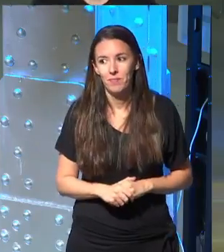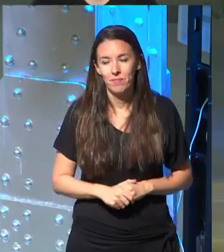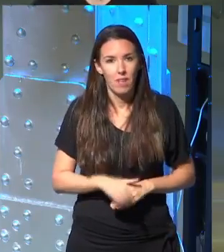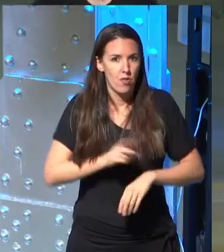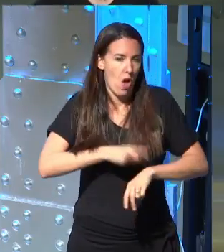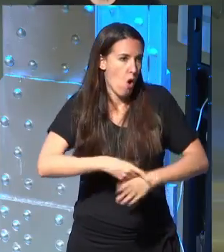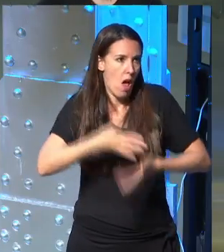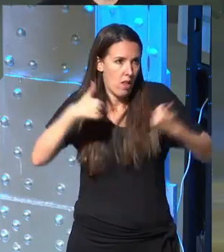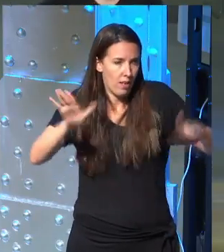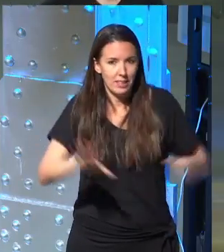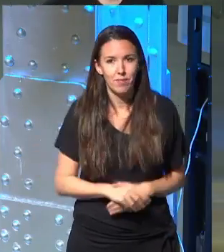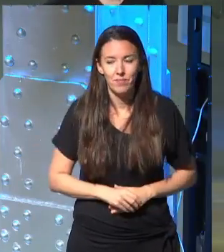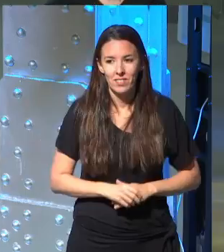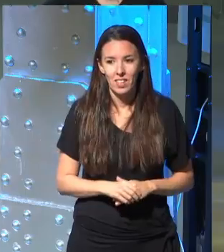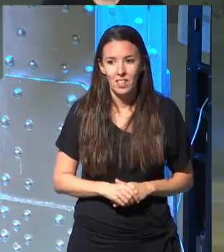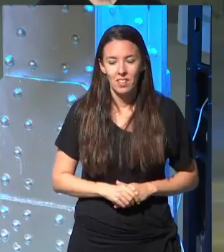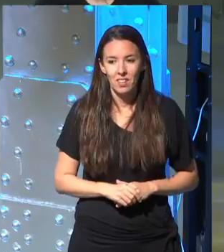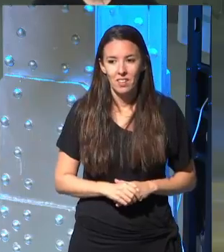De la hora que sea.